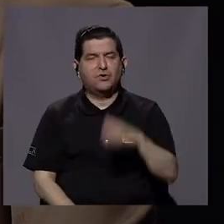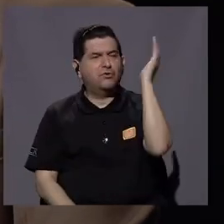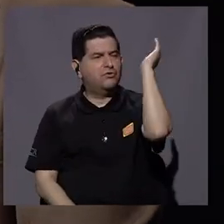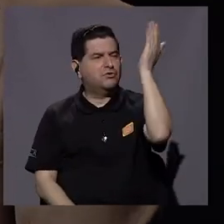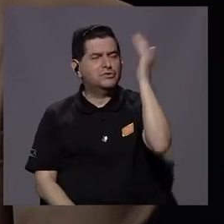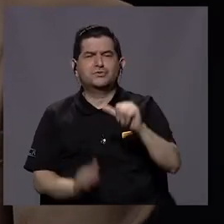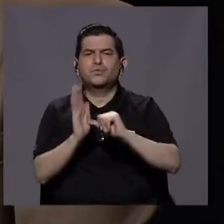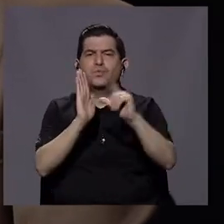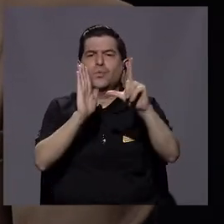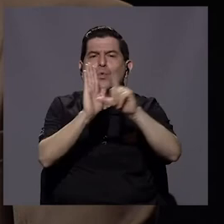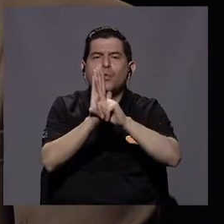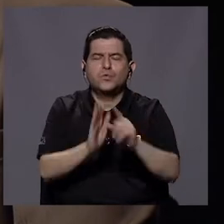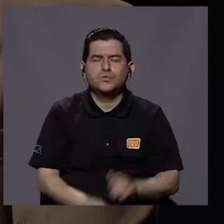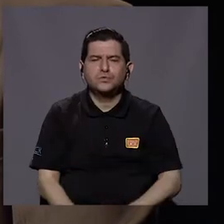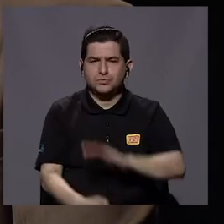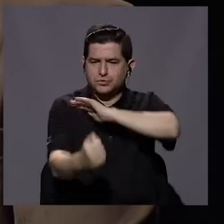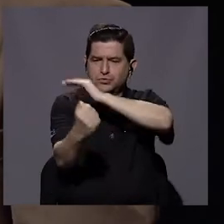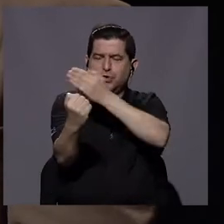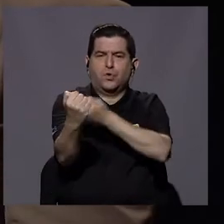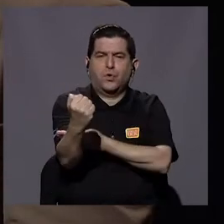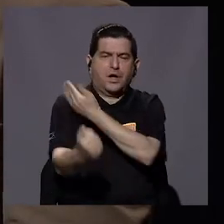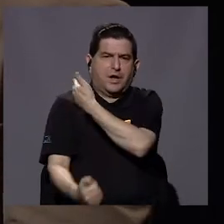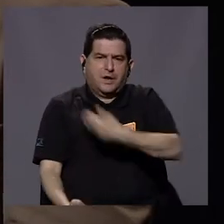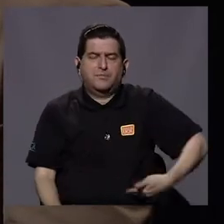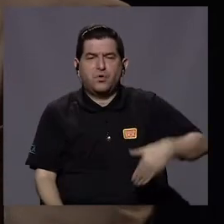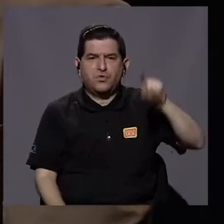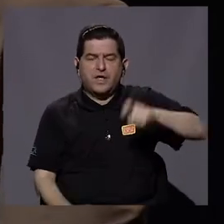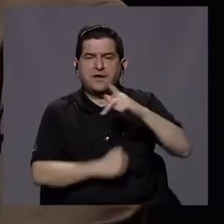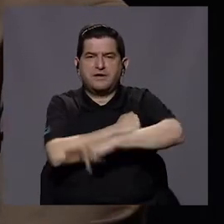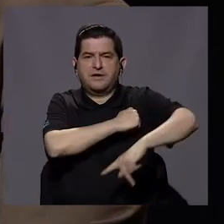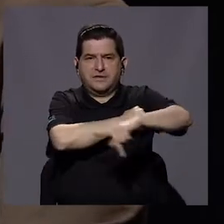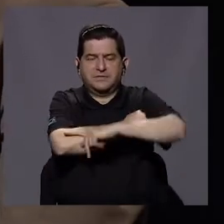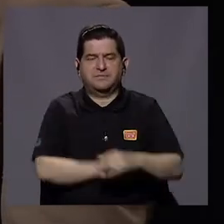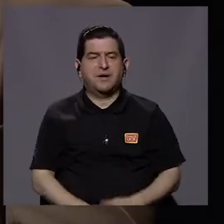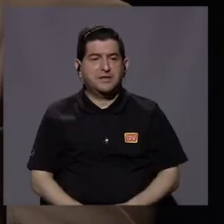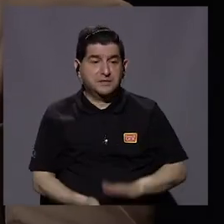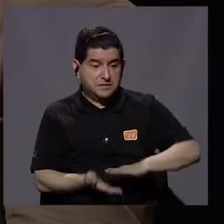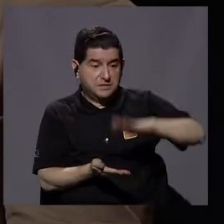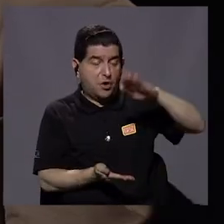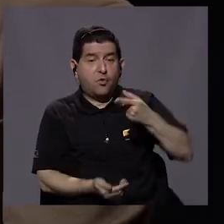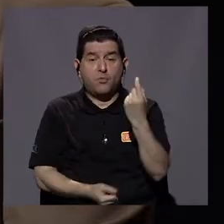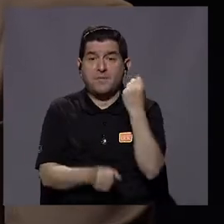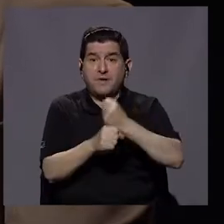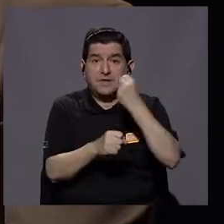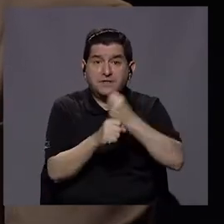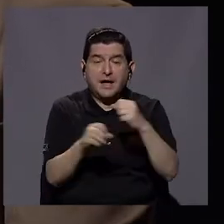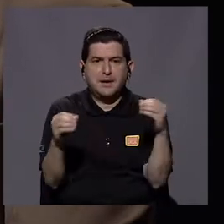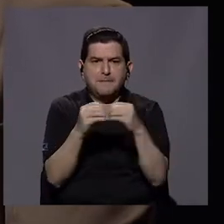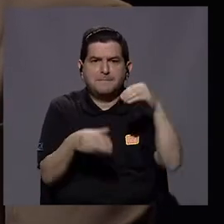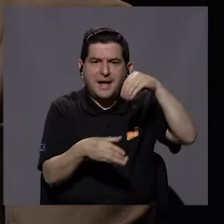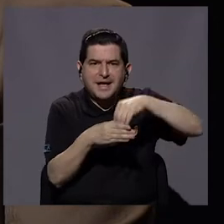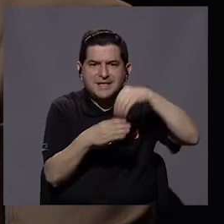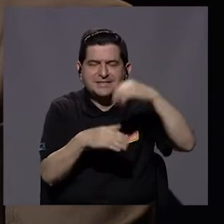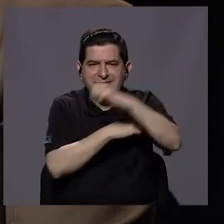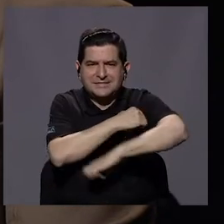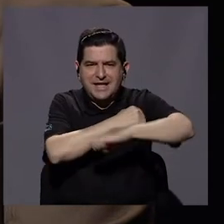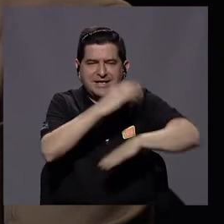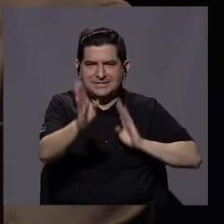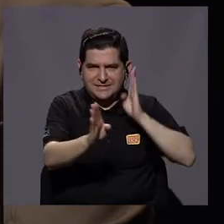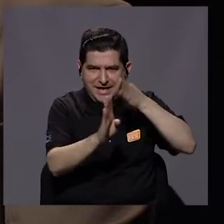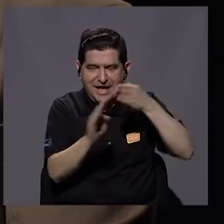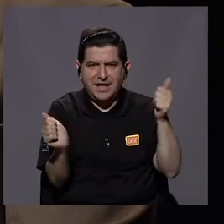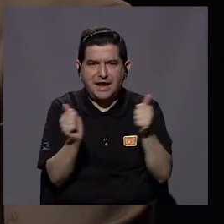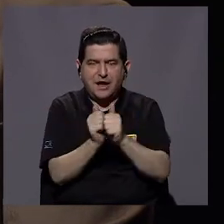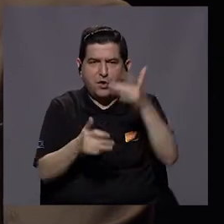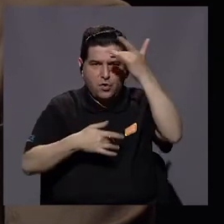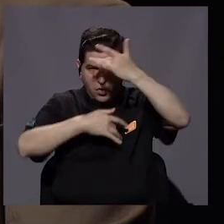discursos legislativos y ejecutivos en relación a lo que necesitaba el país. Se estaba subiendo la tasa de desempleo, necesitaba más inversión extranjera directa. Con la